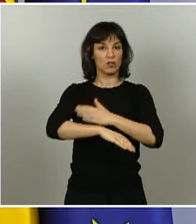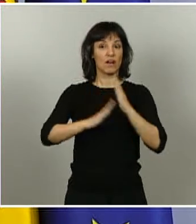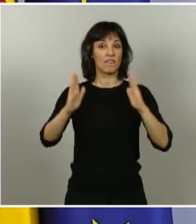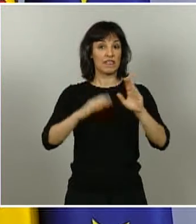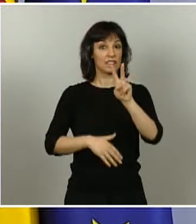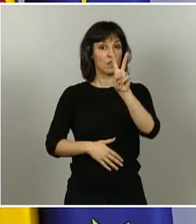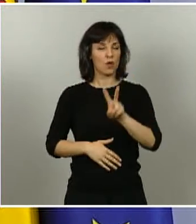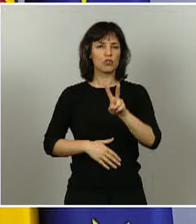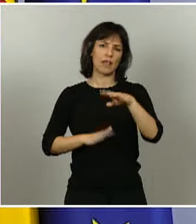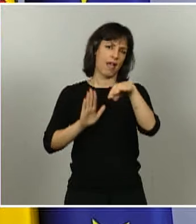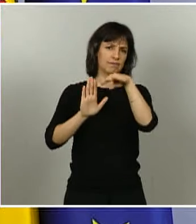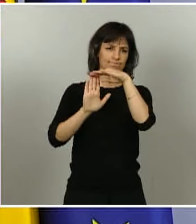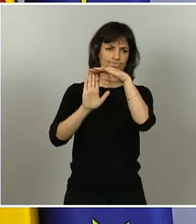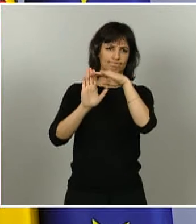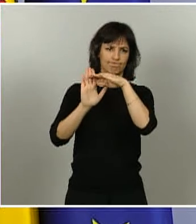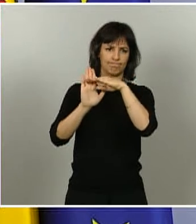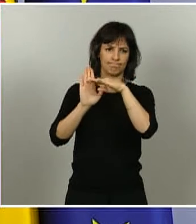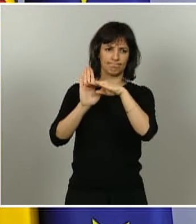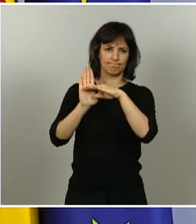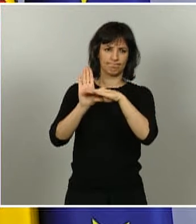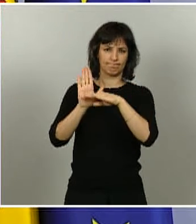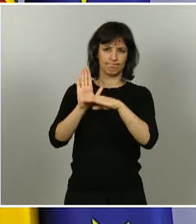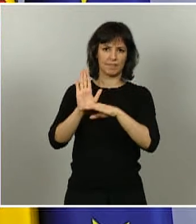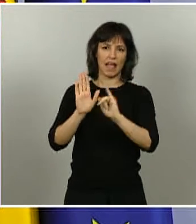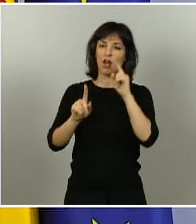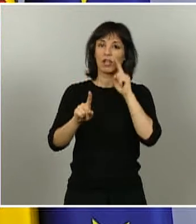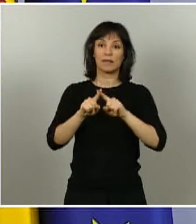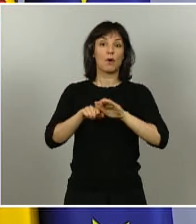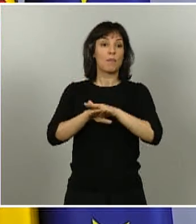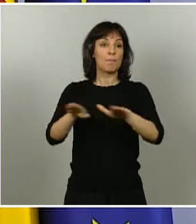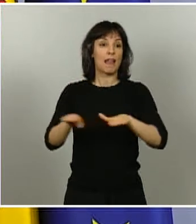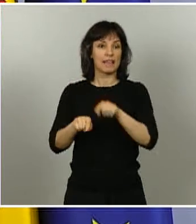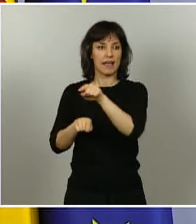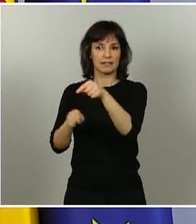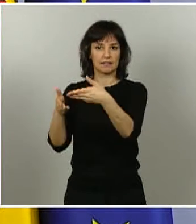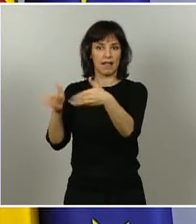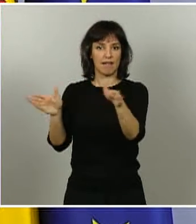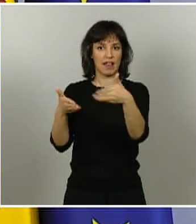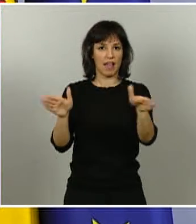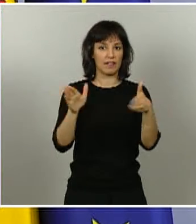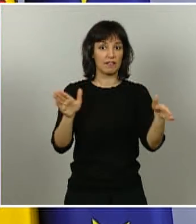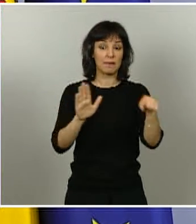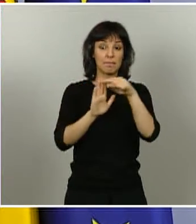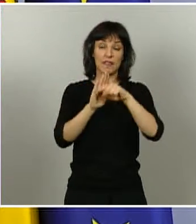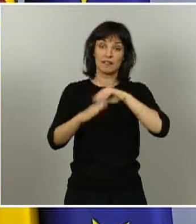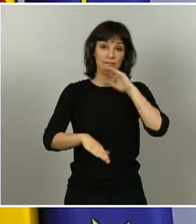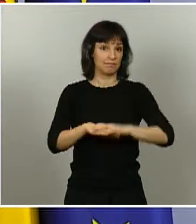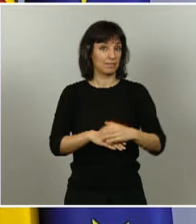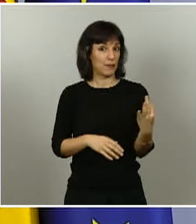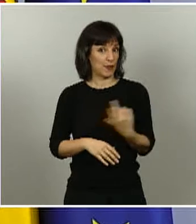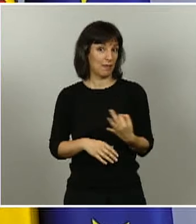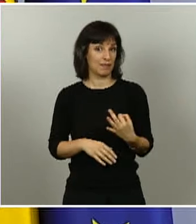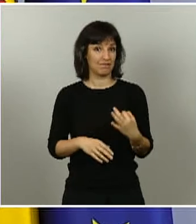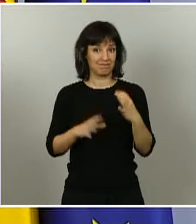medidas para la apertura de playas que tienen que cumplirse, naturalmente. Por tanto, si hay